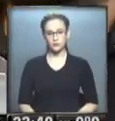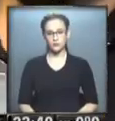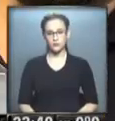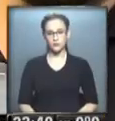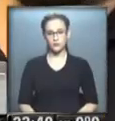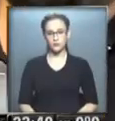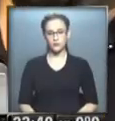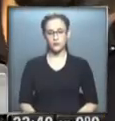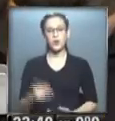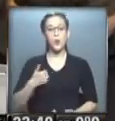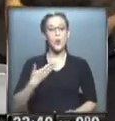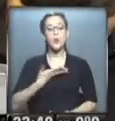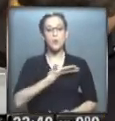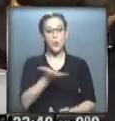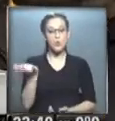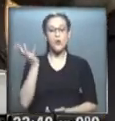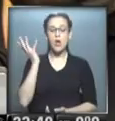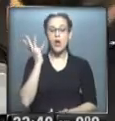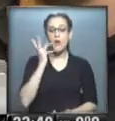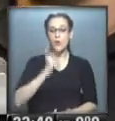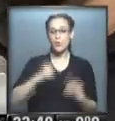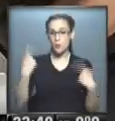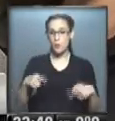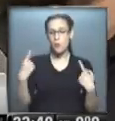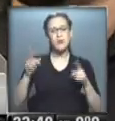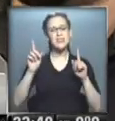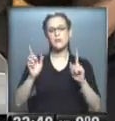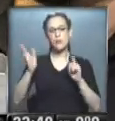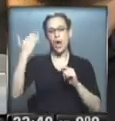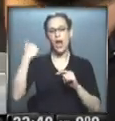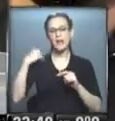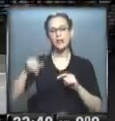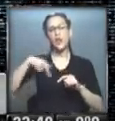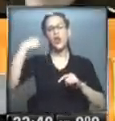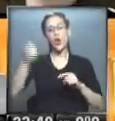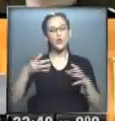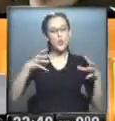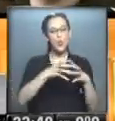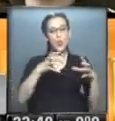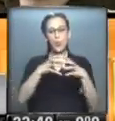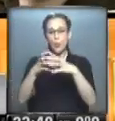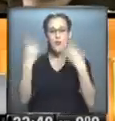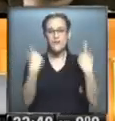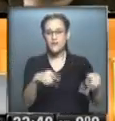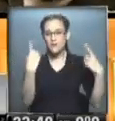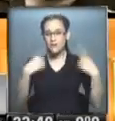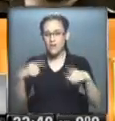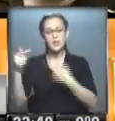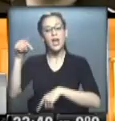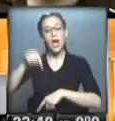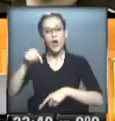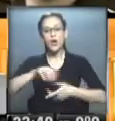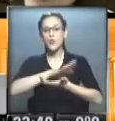Y el público que nos sigue es un poco la gente que nos venía viendo con las otras bandas que teníamos y se está sumando gente nueva, que es un